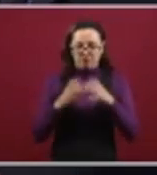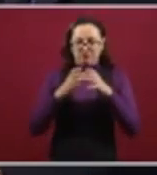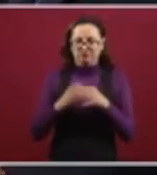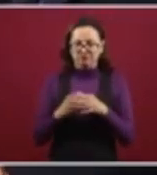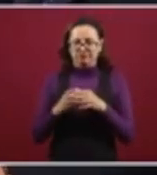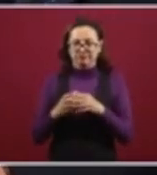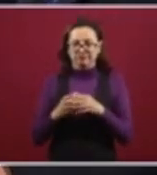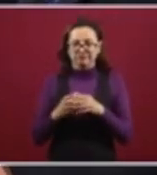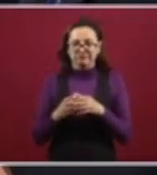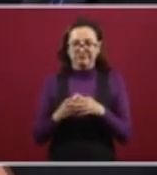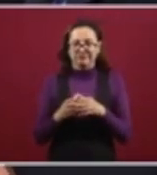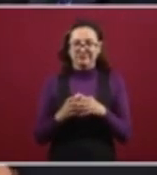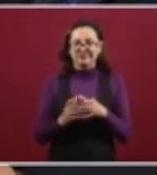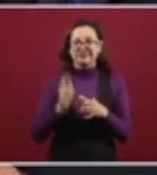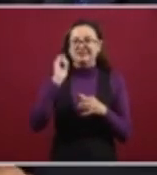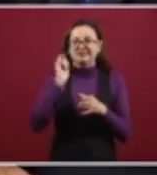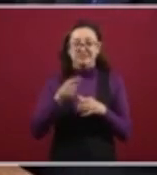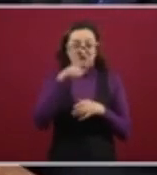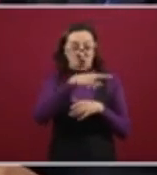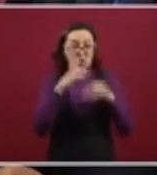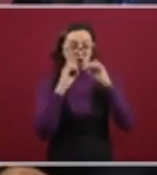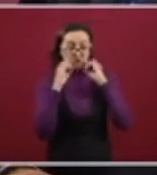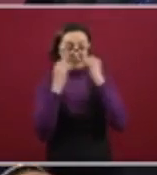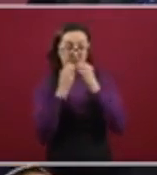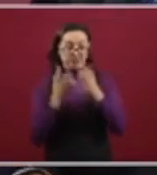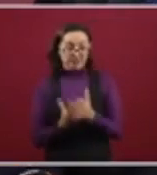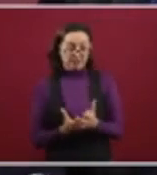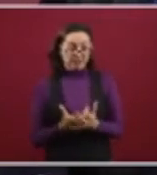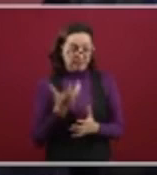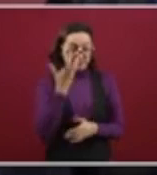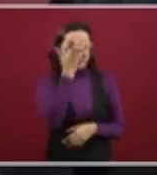ya no se entrega el apoyo a las organizaciones,